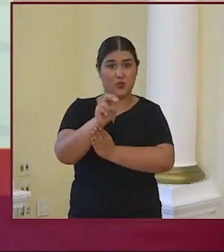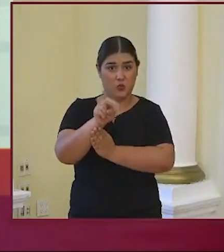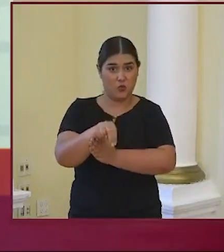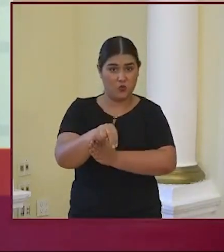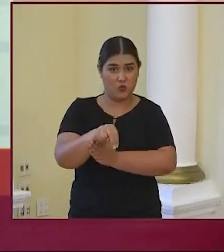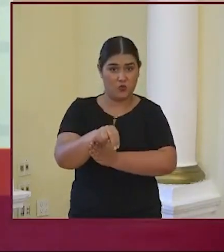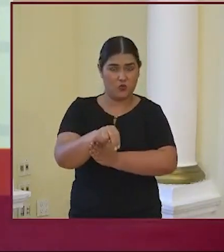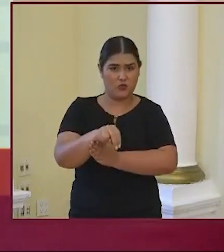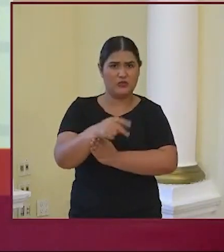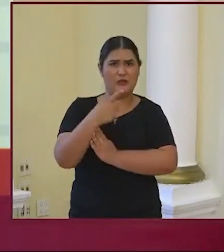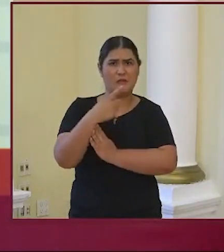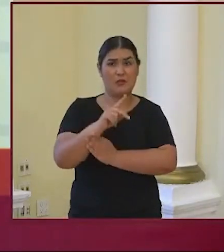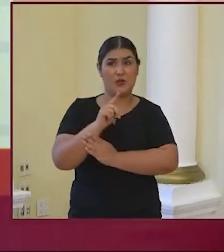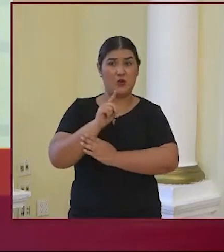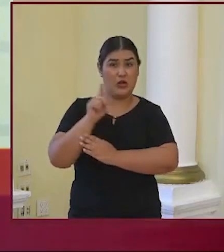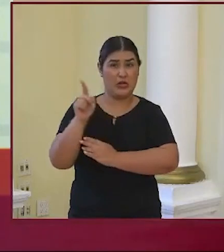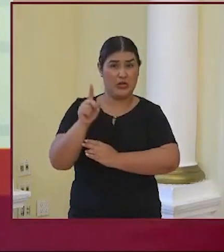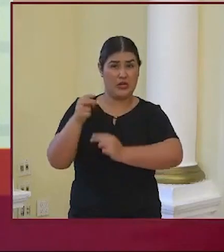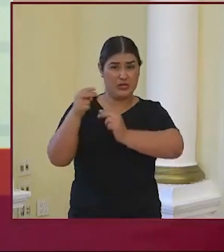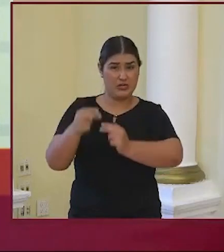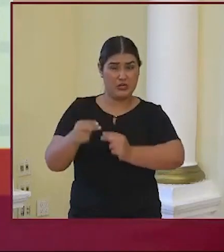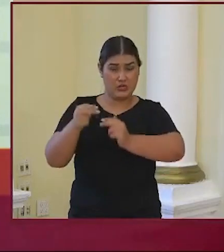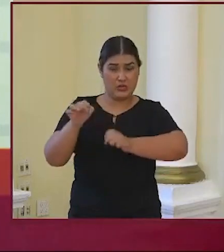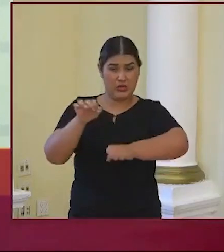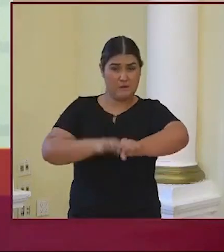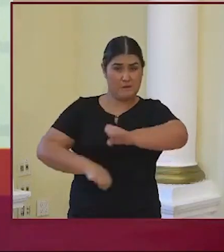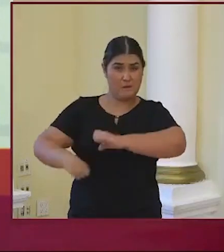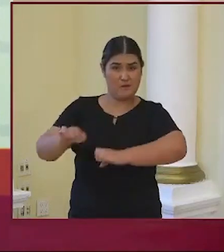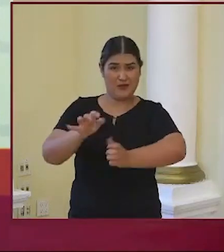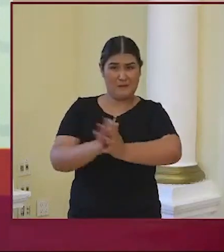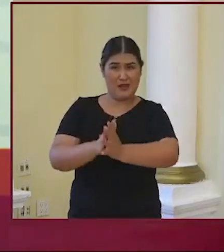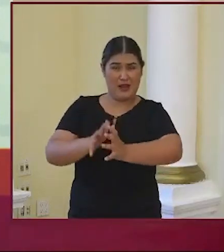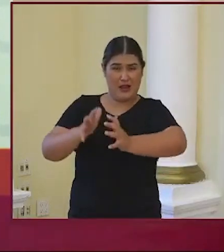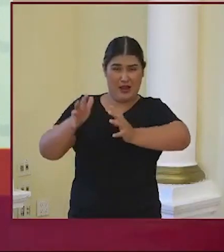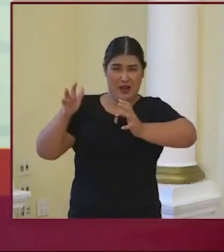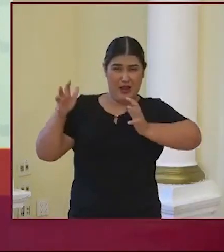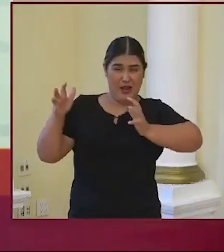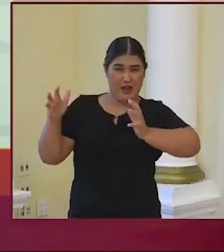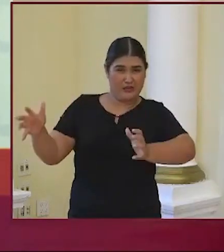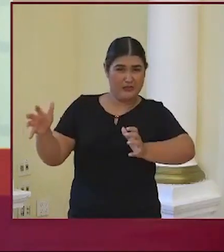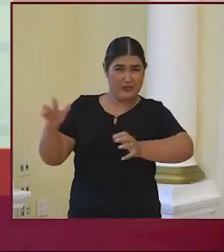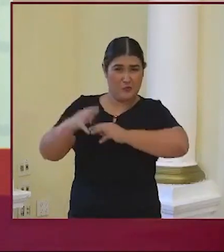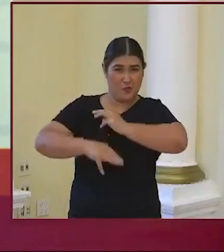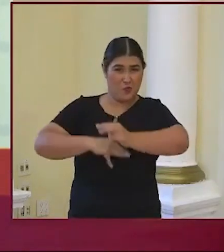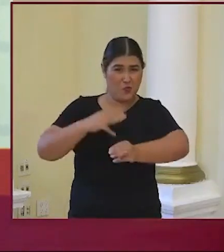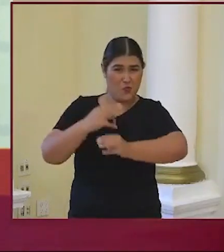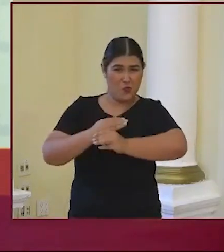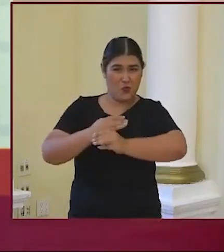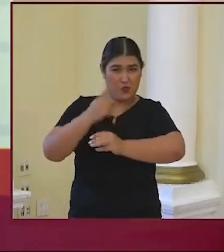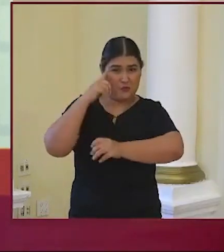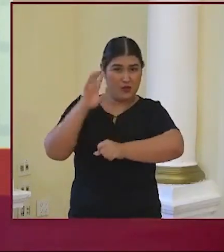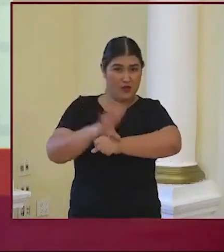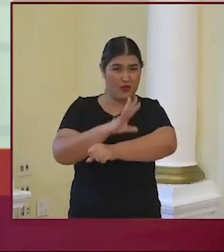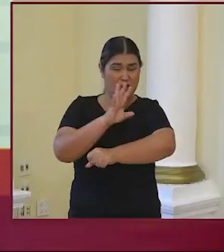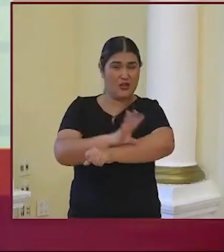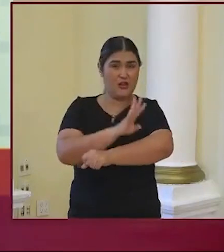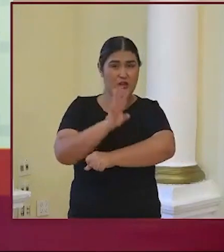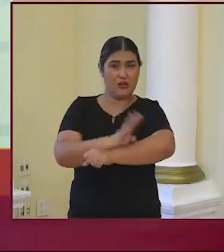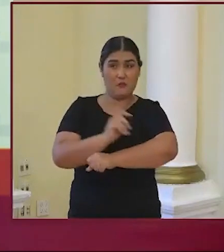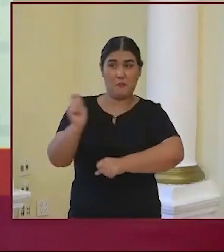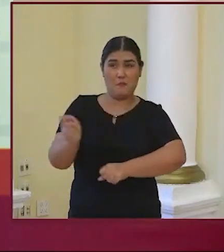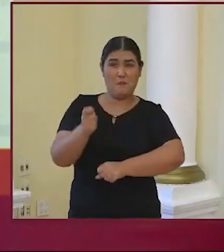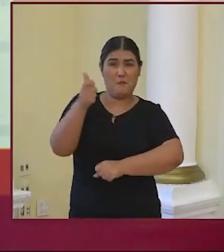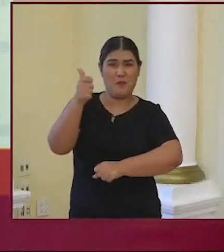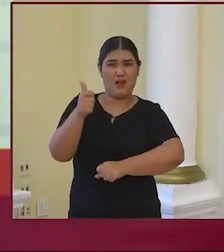empresa más grande del mundo en generación de energía eléctrica a partir de la solar, es la primera